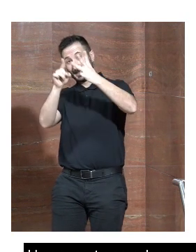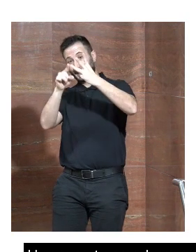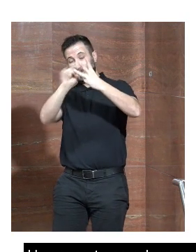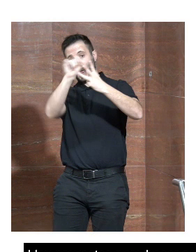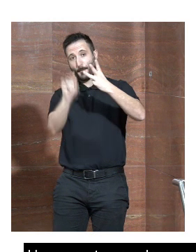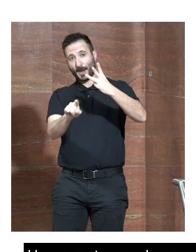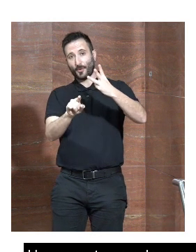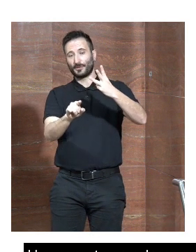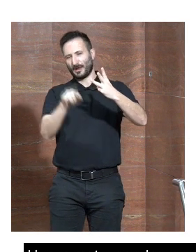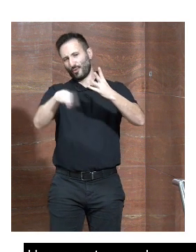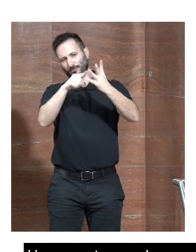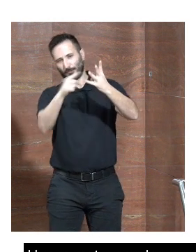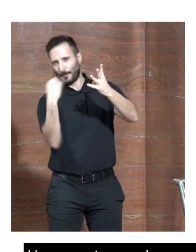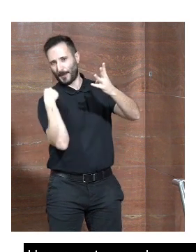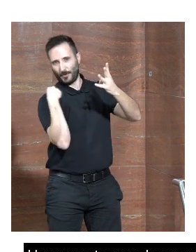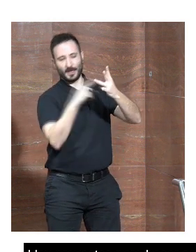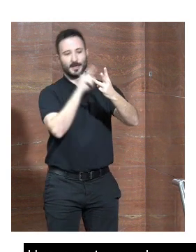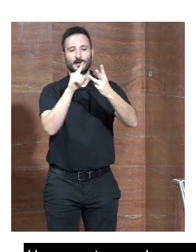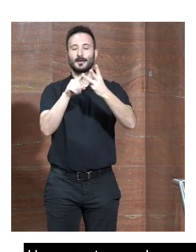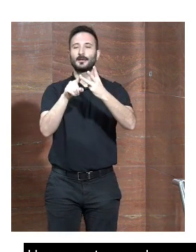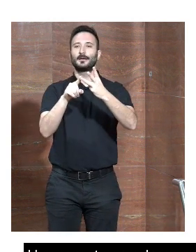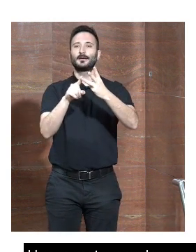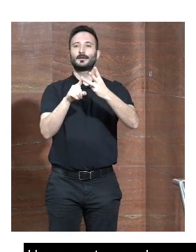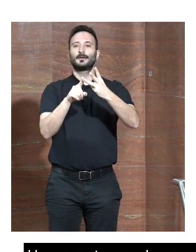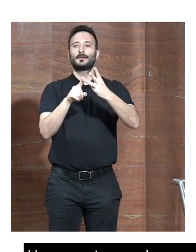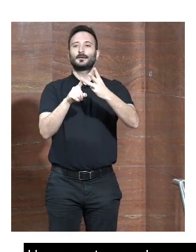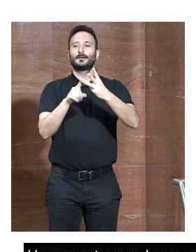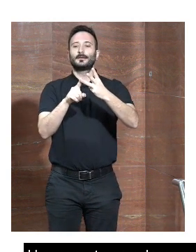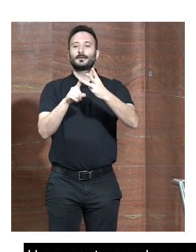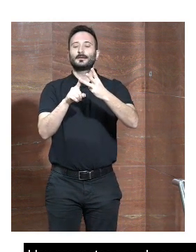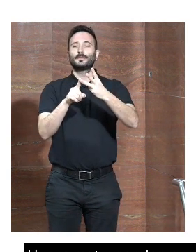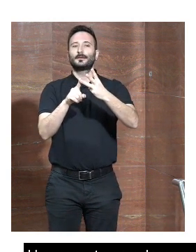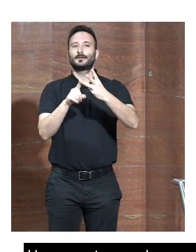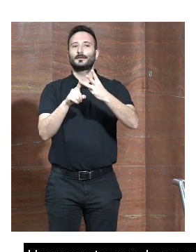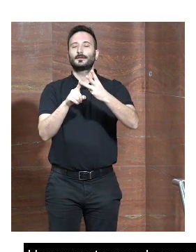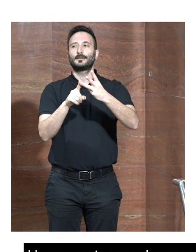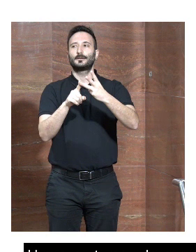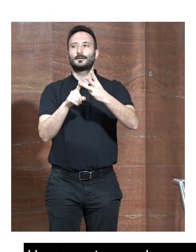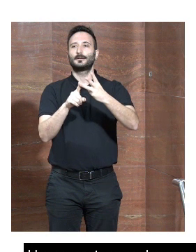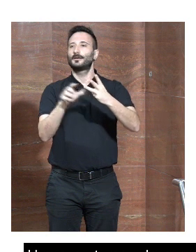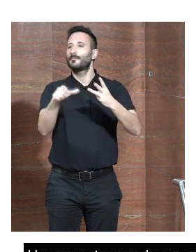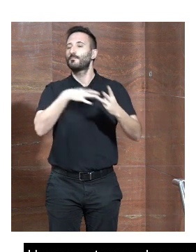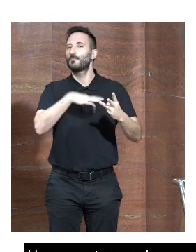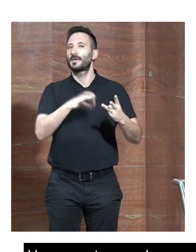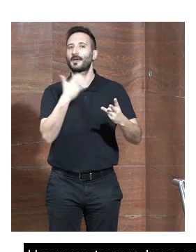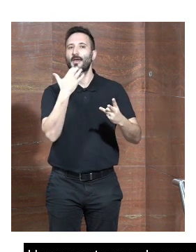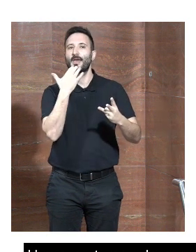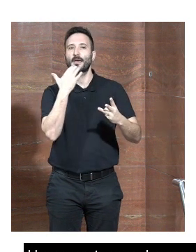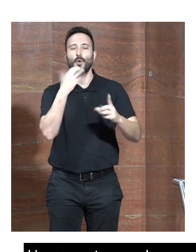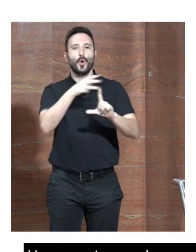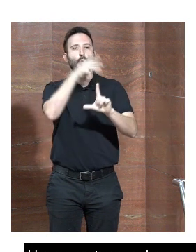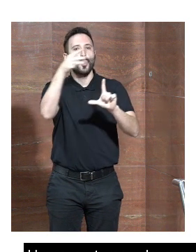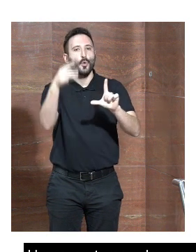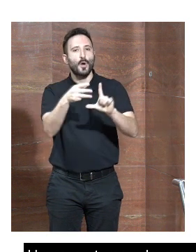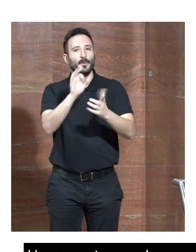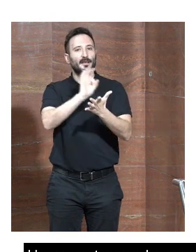Dice, y ahora nos hace la tuya, esta la podrá contestar Fernando, vosotros como usuarios. ¿Se puede poner algún ejemplo de alguna buena página de